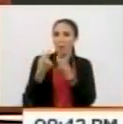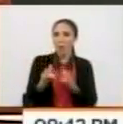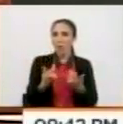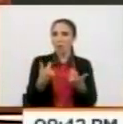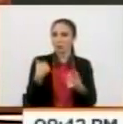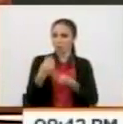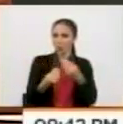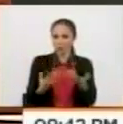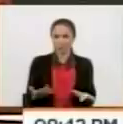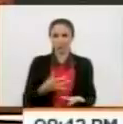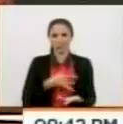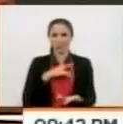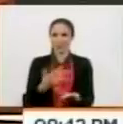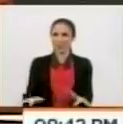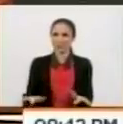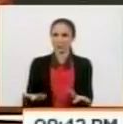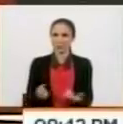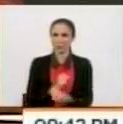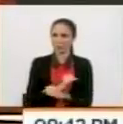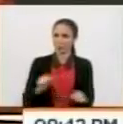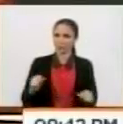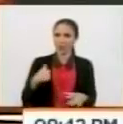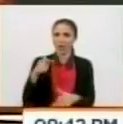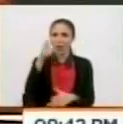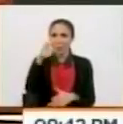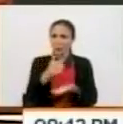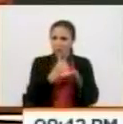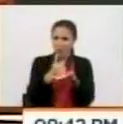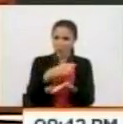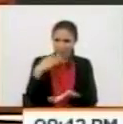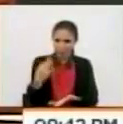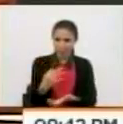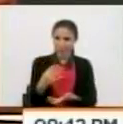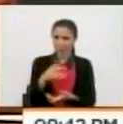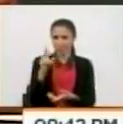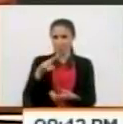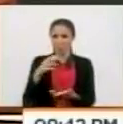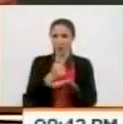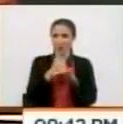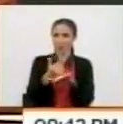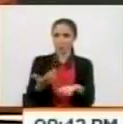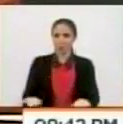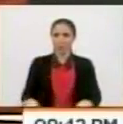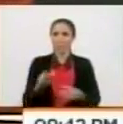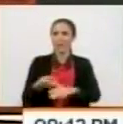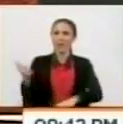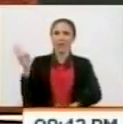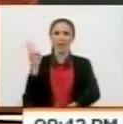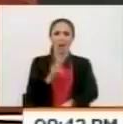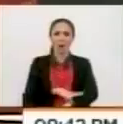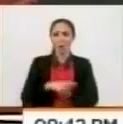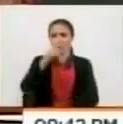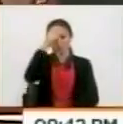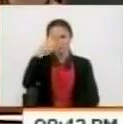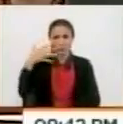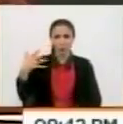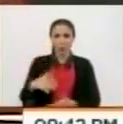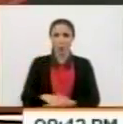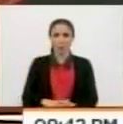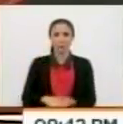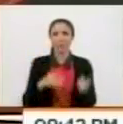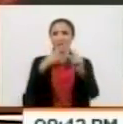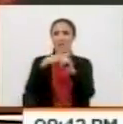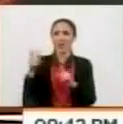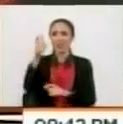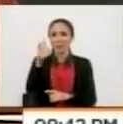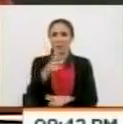Eso está matando el alma nacional. Eso puede ser peor que Donald Trump, Mariano Rajoy y Juan